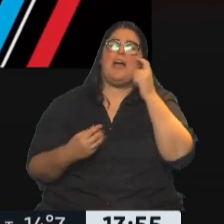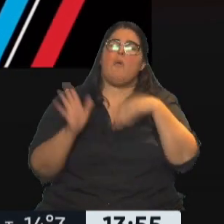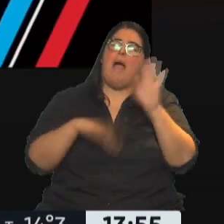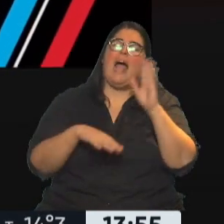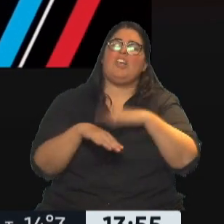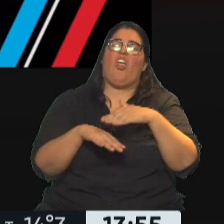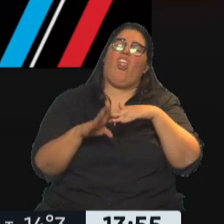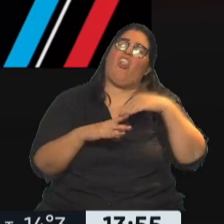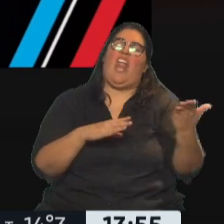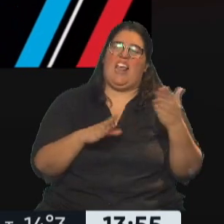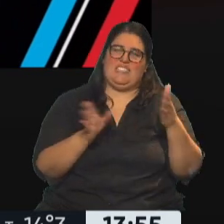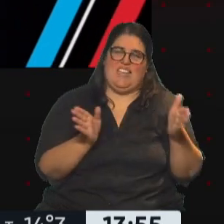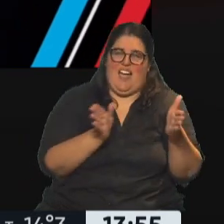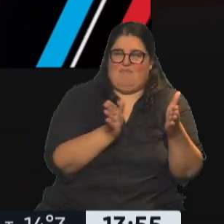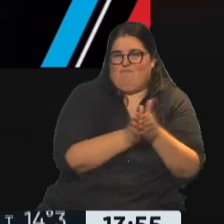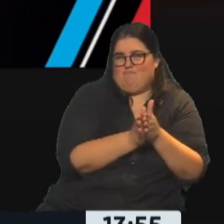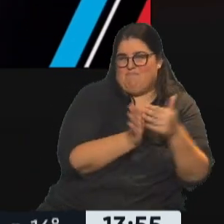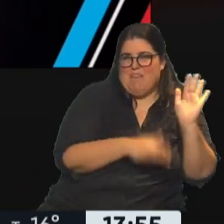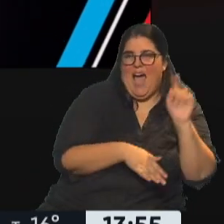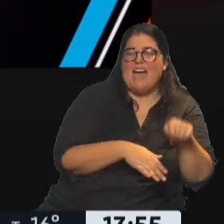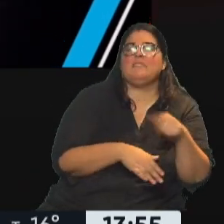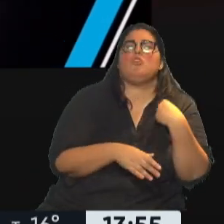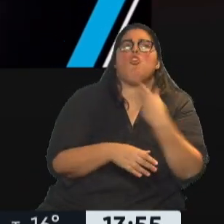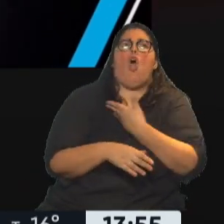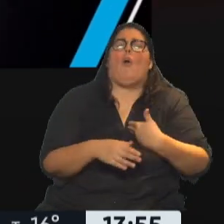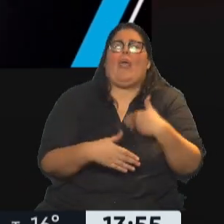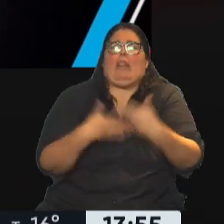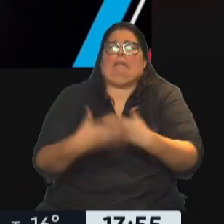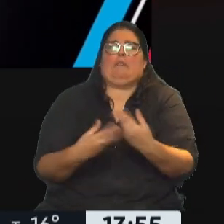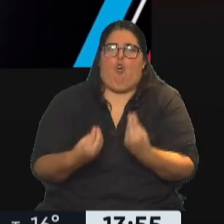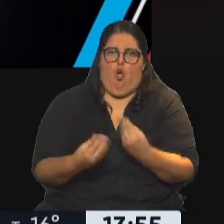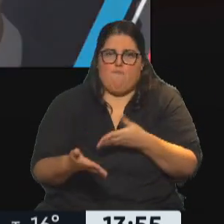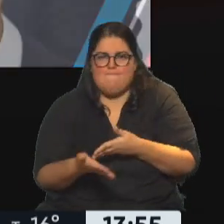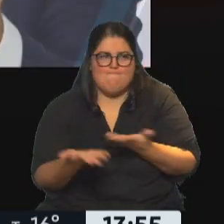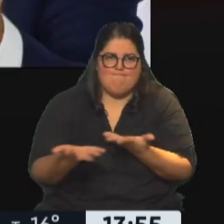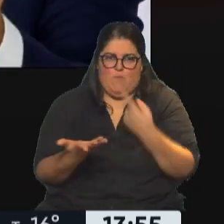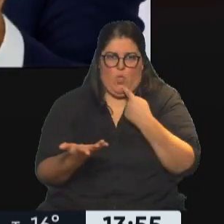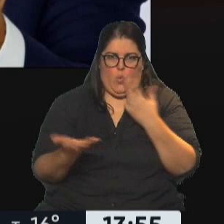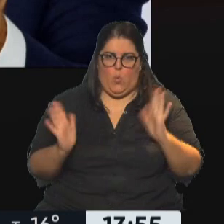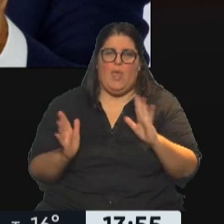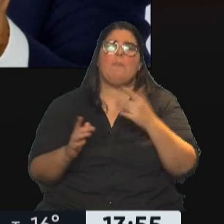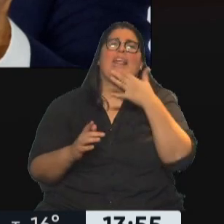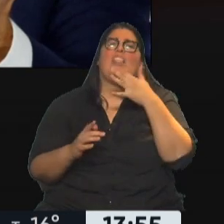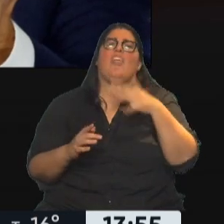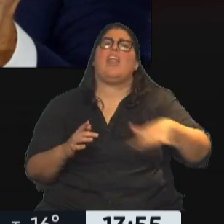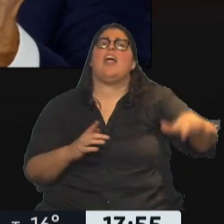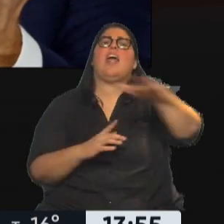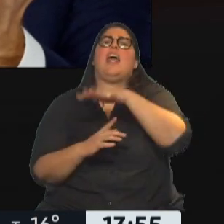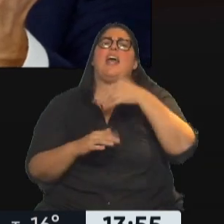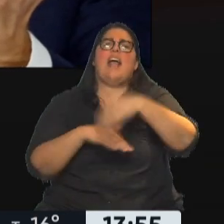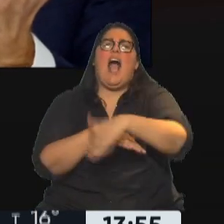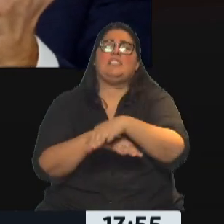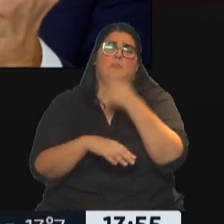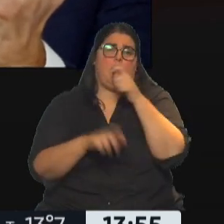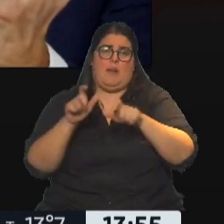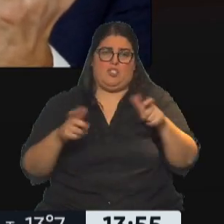¿no? Vuelve esta pregunta de cómo va a gobernar. Y un dato más para entender parte de lo que pasa en la calle, que es la abstención. Digo,